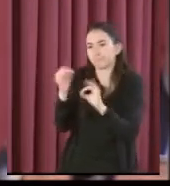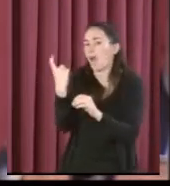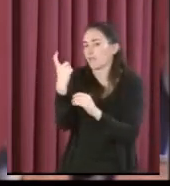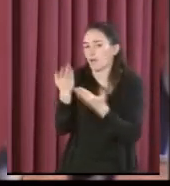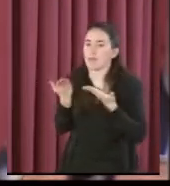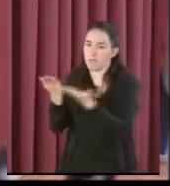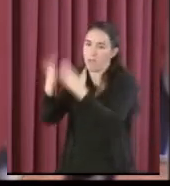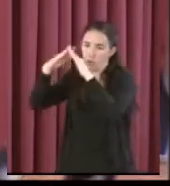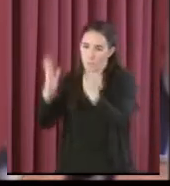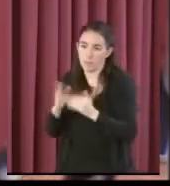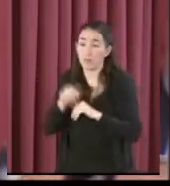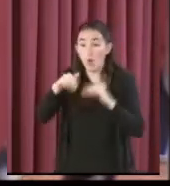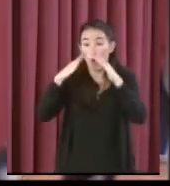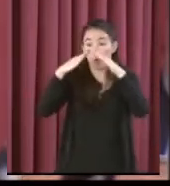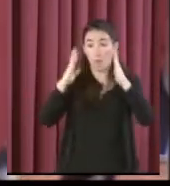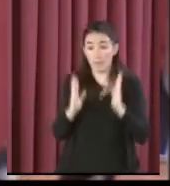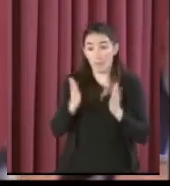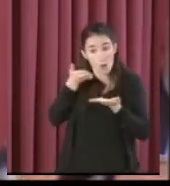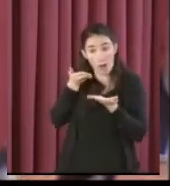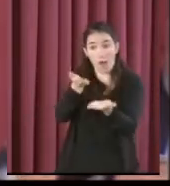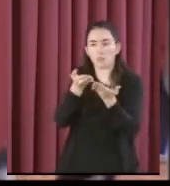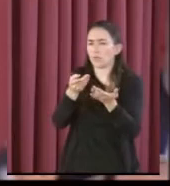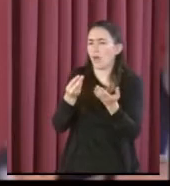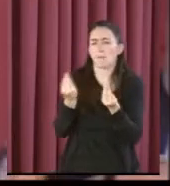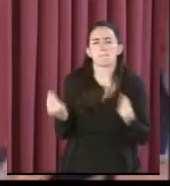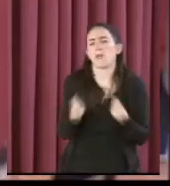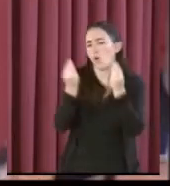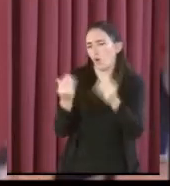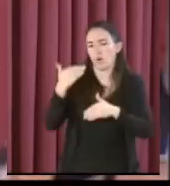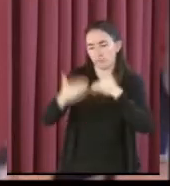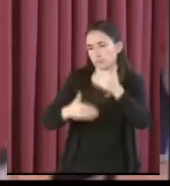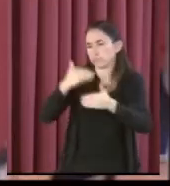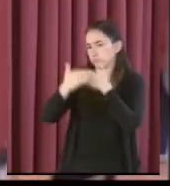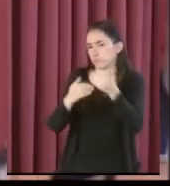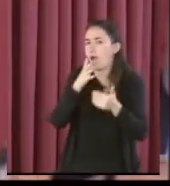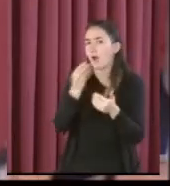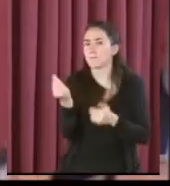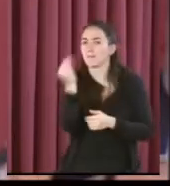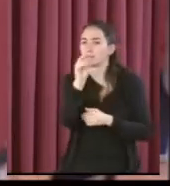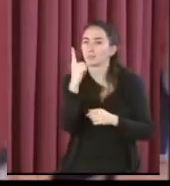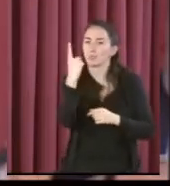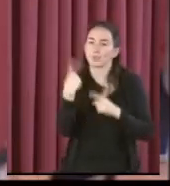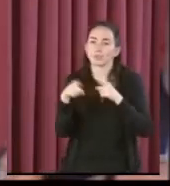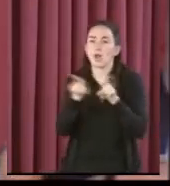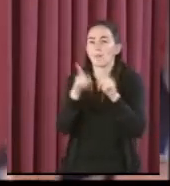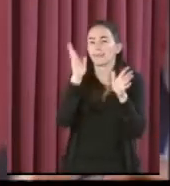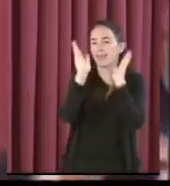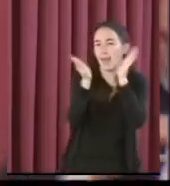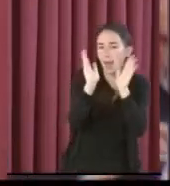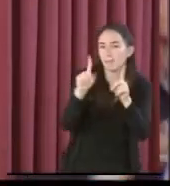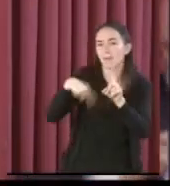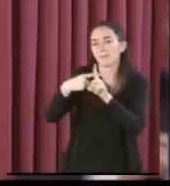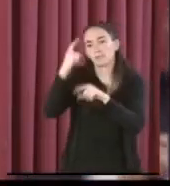está en proceso de mejora y así hemos incorporado recursos novedosos como la terapia ocupacional y el psicólogo